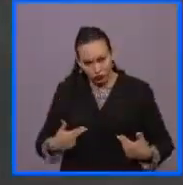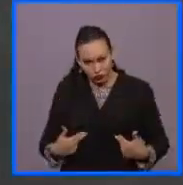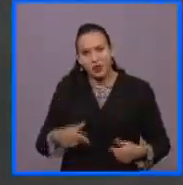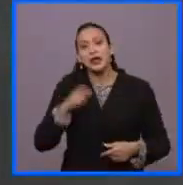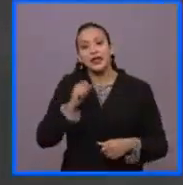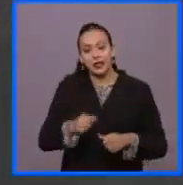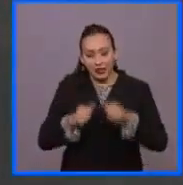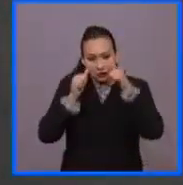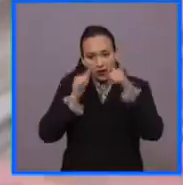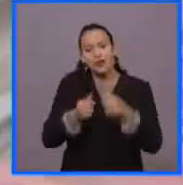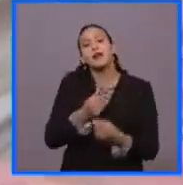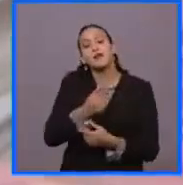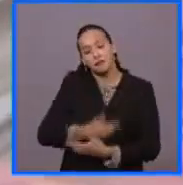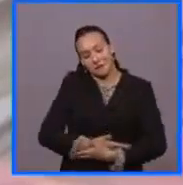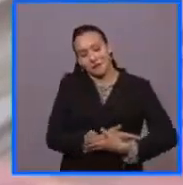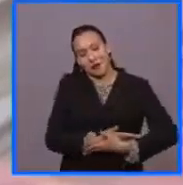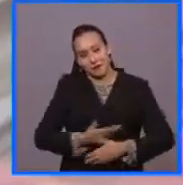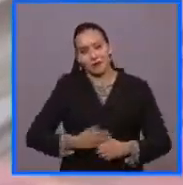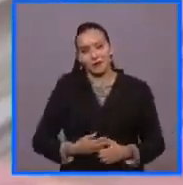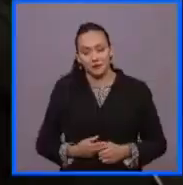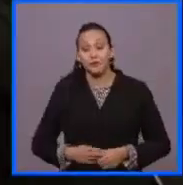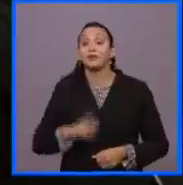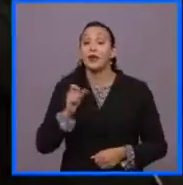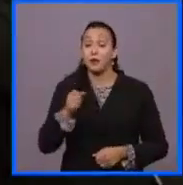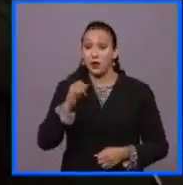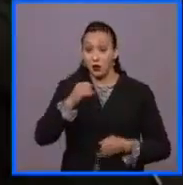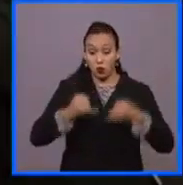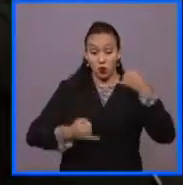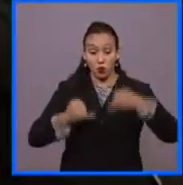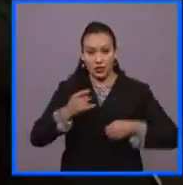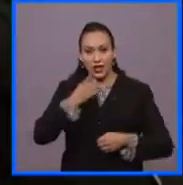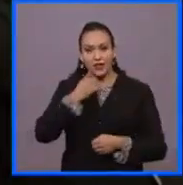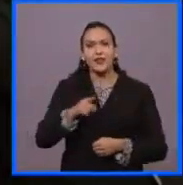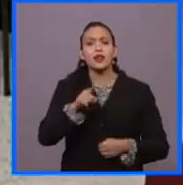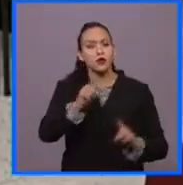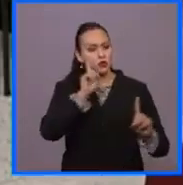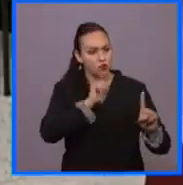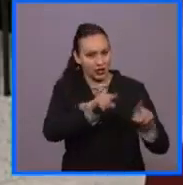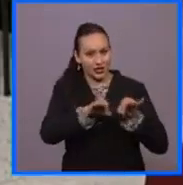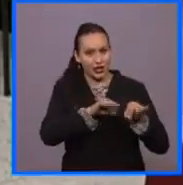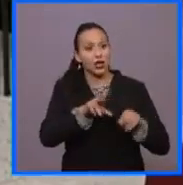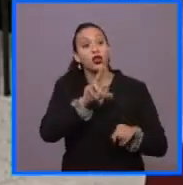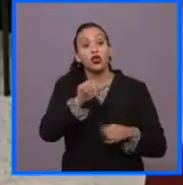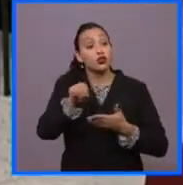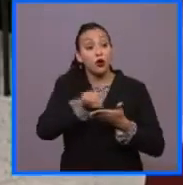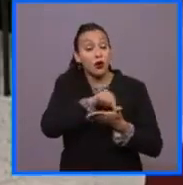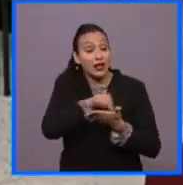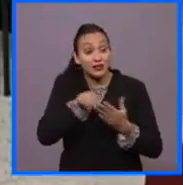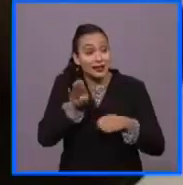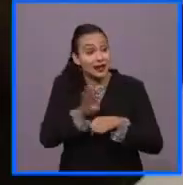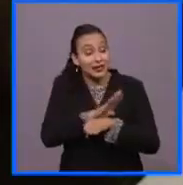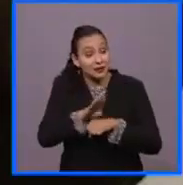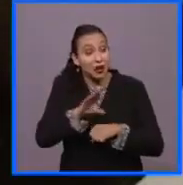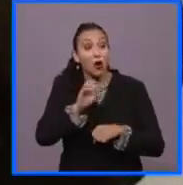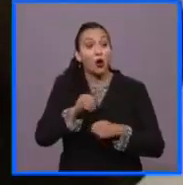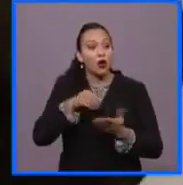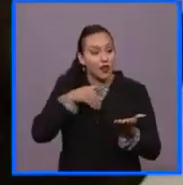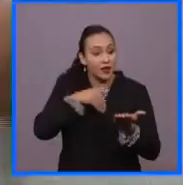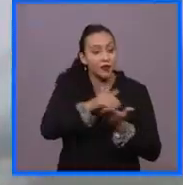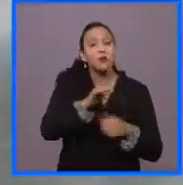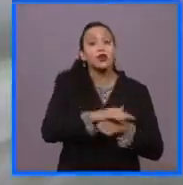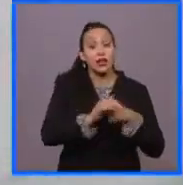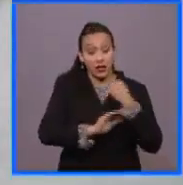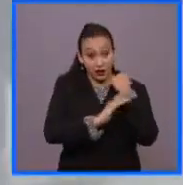interés superior del infante. Asimismo, el juzgador prohibió a la empleadora cancelar beneficios o despedirla por